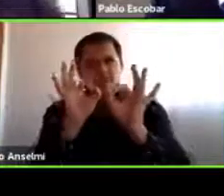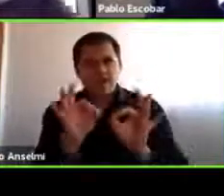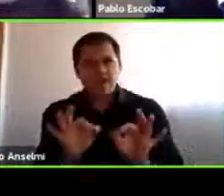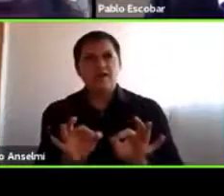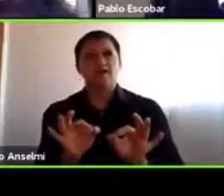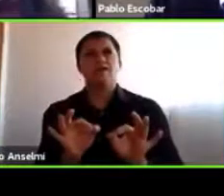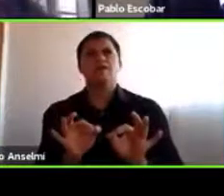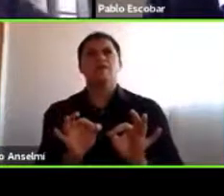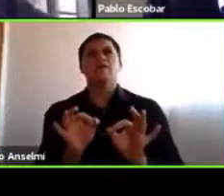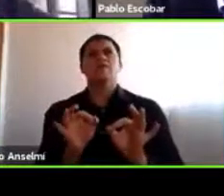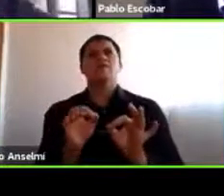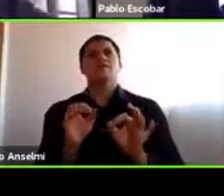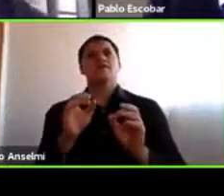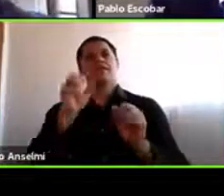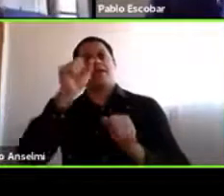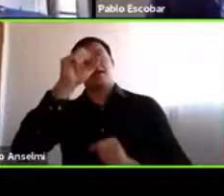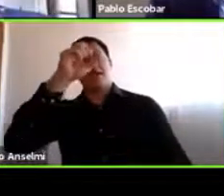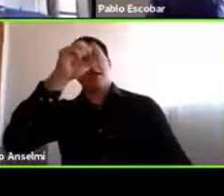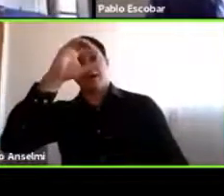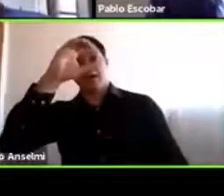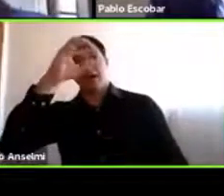de Grafogain muchísimas gracias